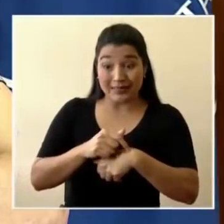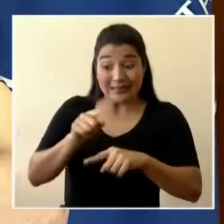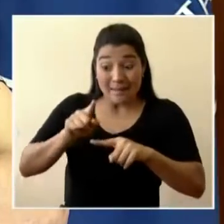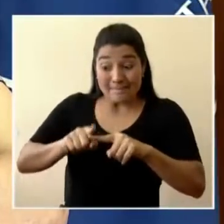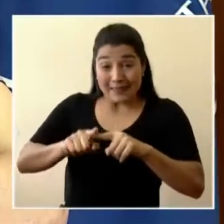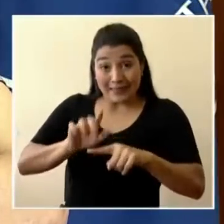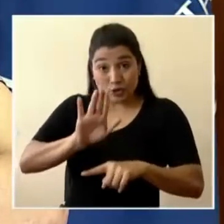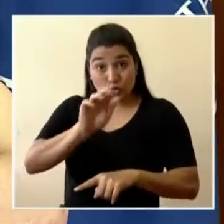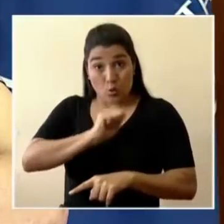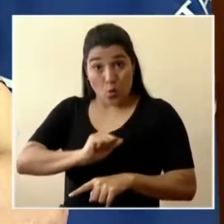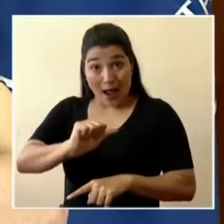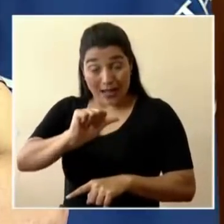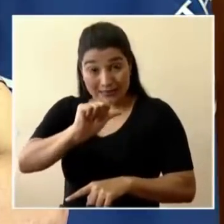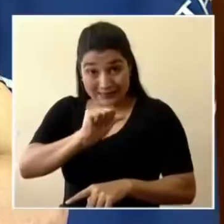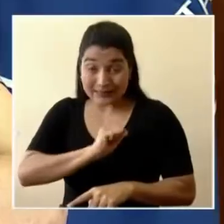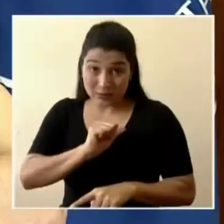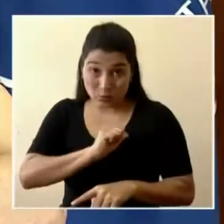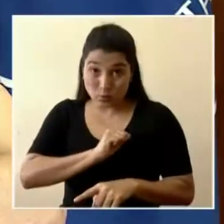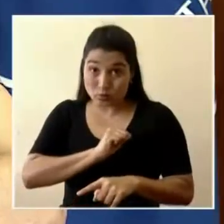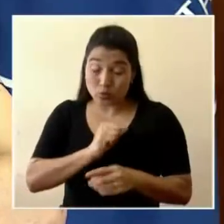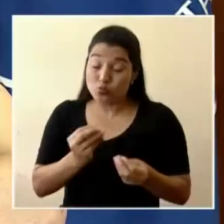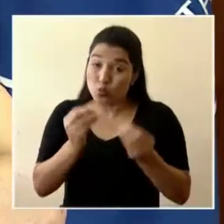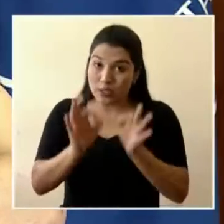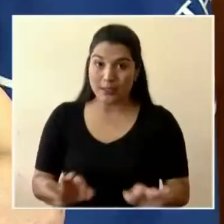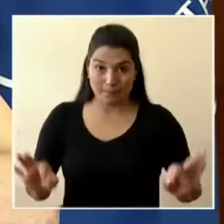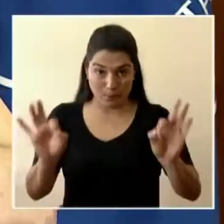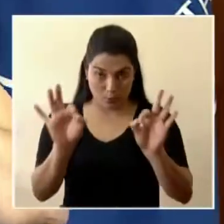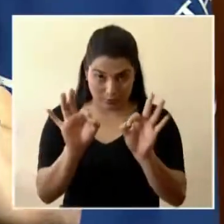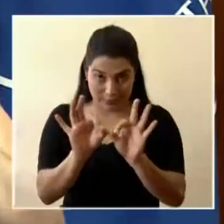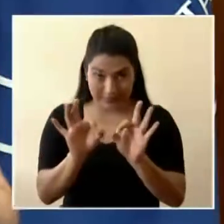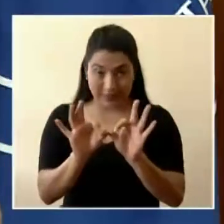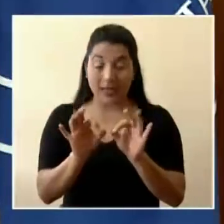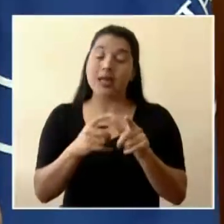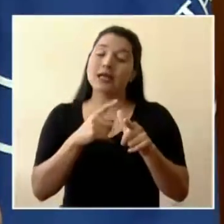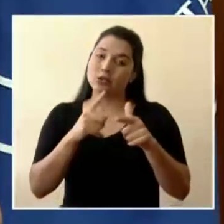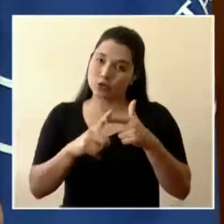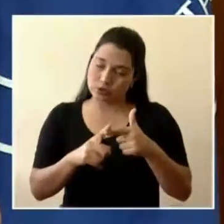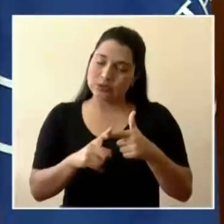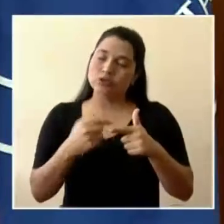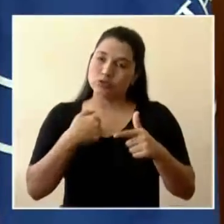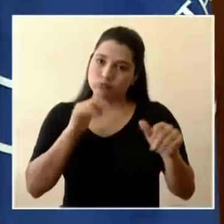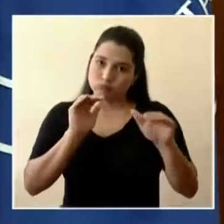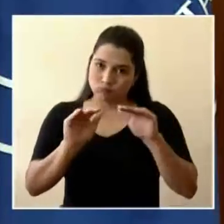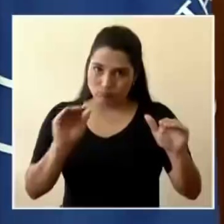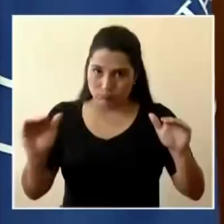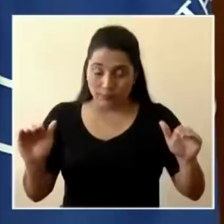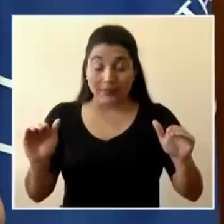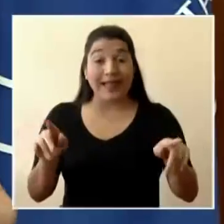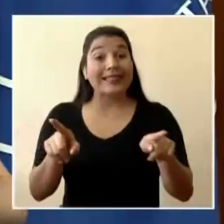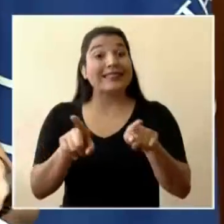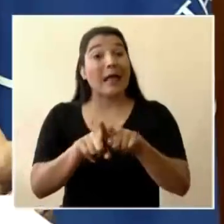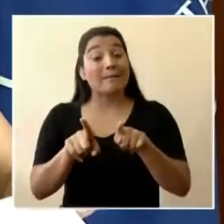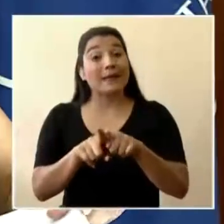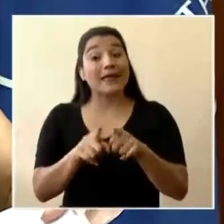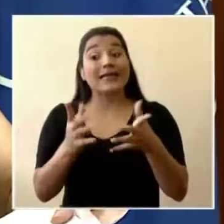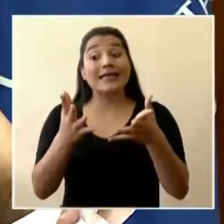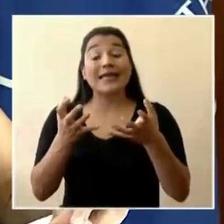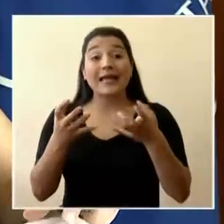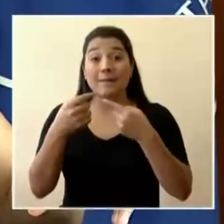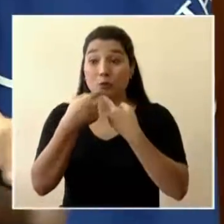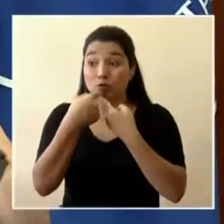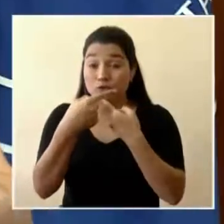aún mayor de lo que normalmente la tienen. Así que esos son los llamados. También queremos anunciar las